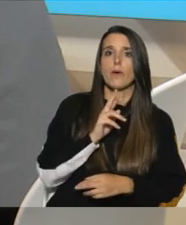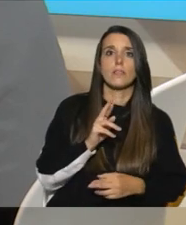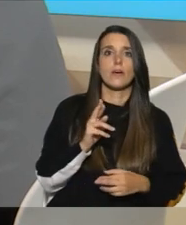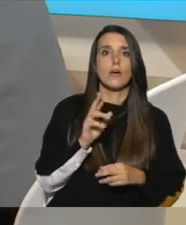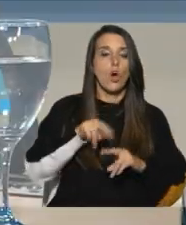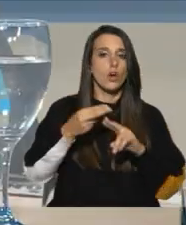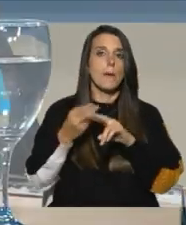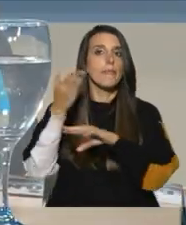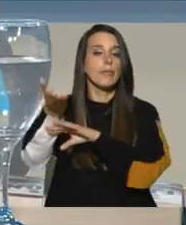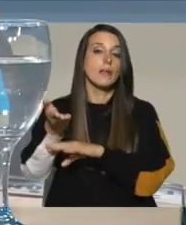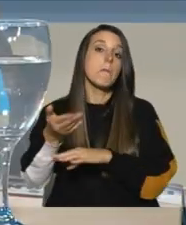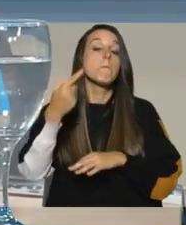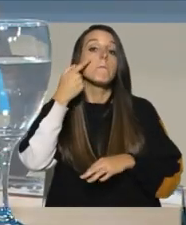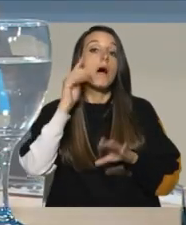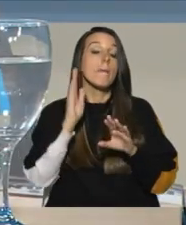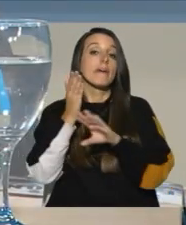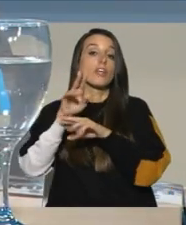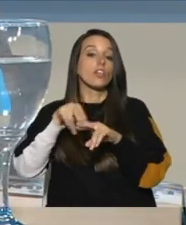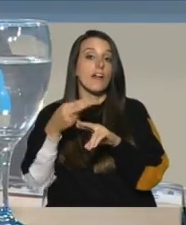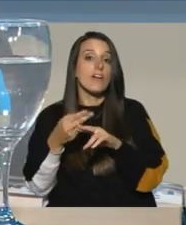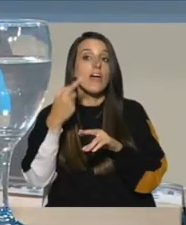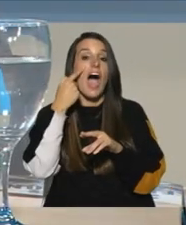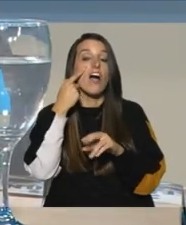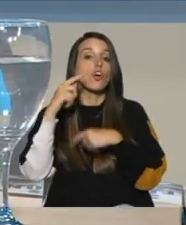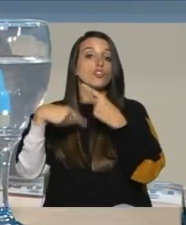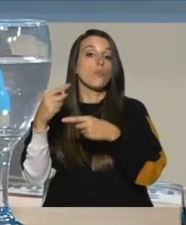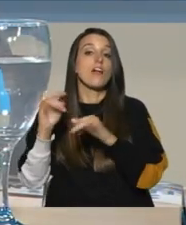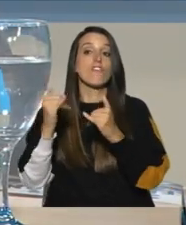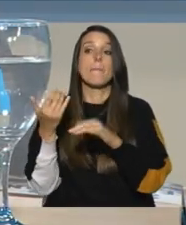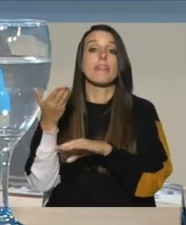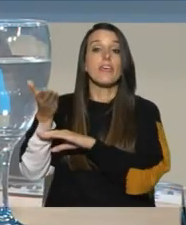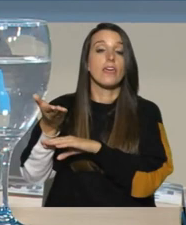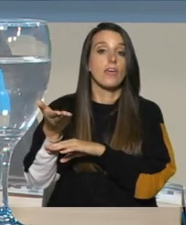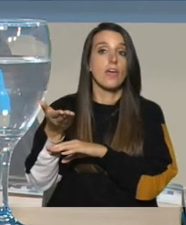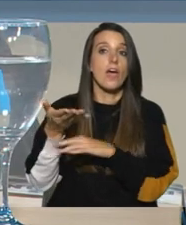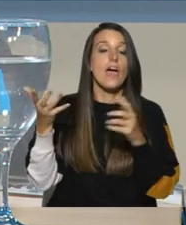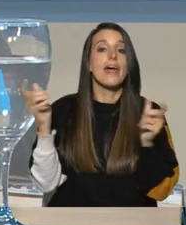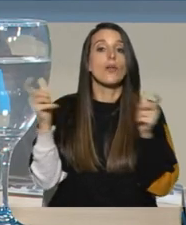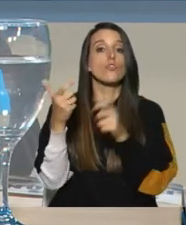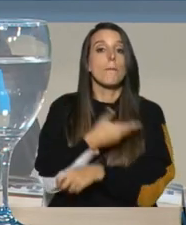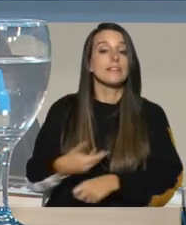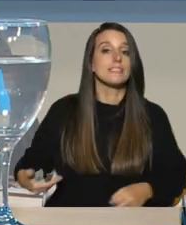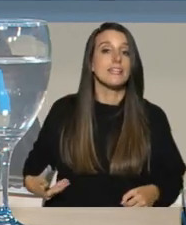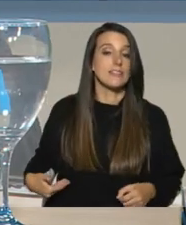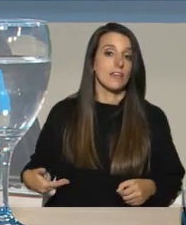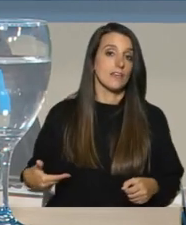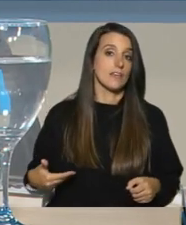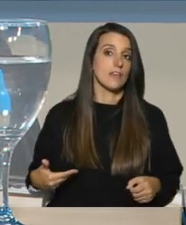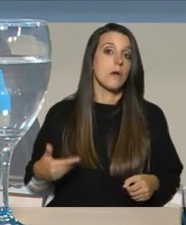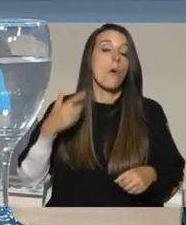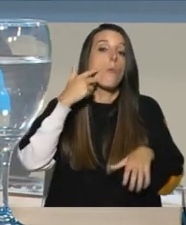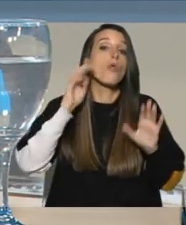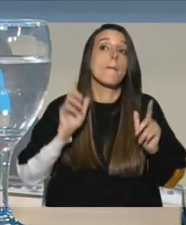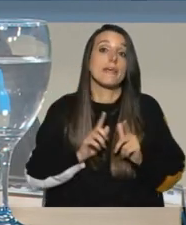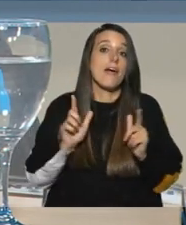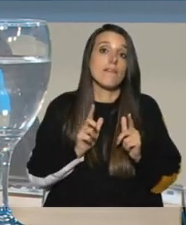van a reiterar. Y vamos a reiterar, vamos a seguir, como solicité ahora una reunión con el presidente de la República, y bueno, vamos a